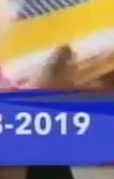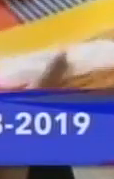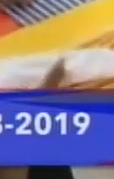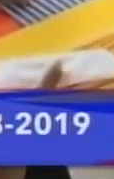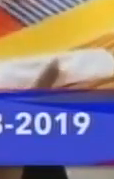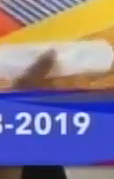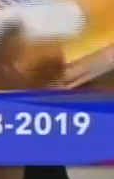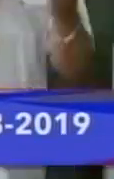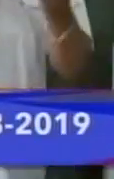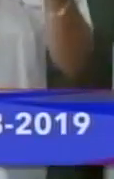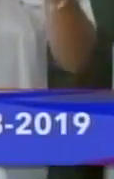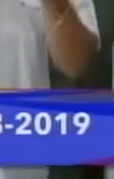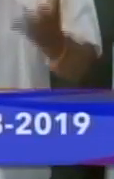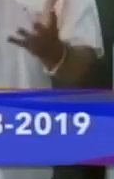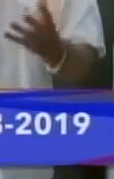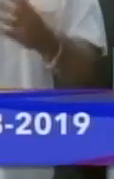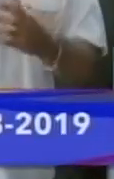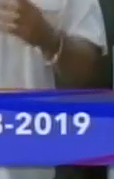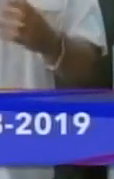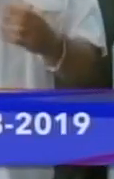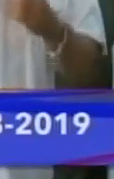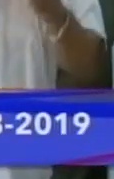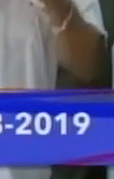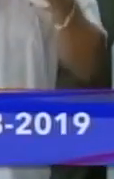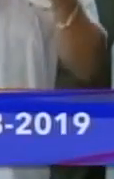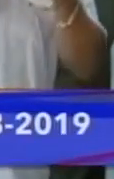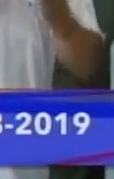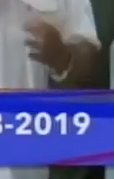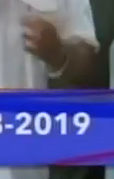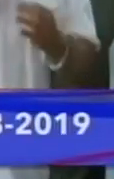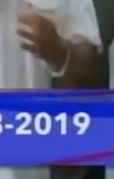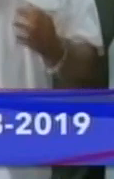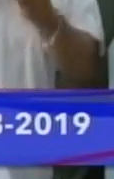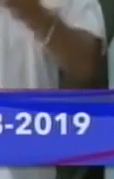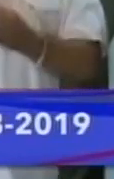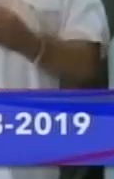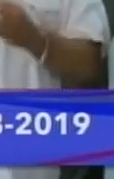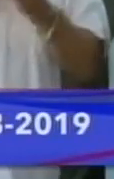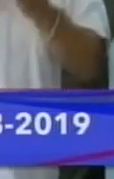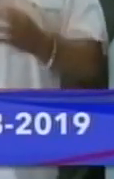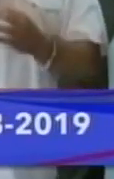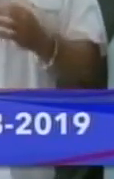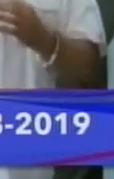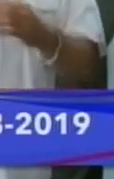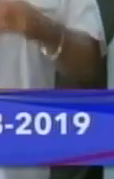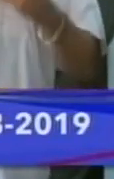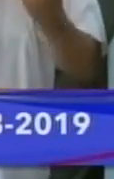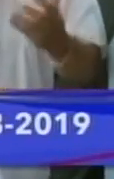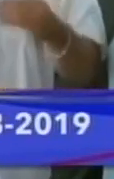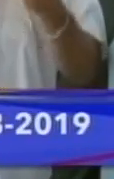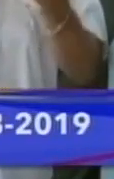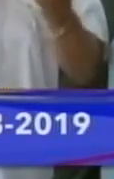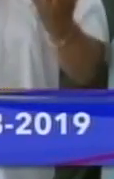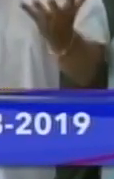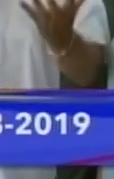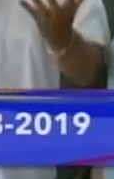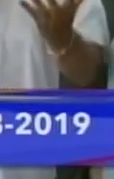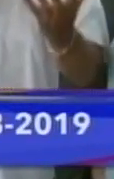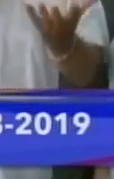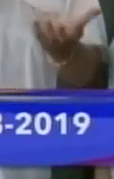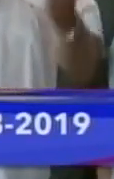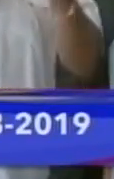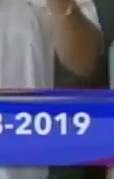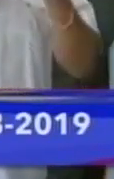saber que está en conocimiento de esta construcción. Es hermoso ver que en este urbanismo, Ciudad Belén, obra nuestro